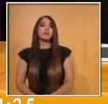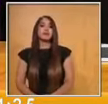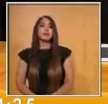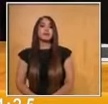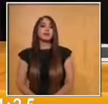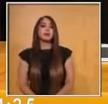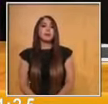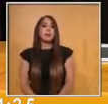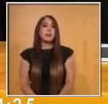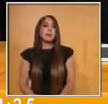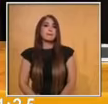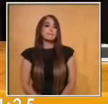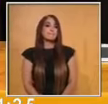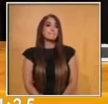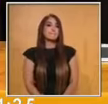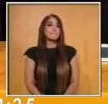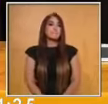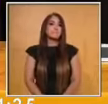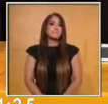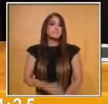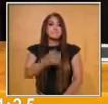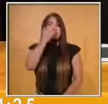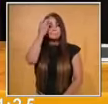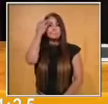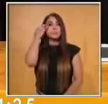que observemos.